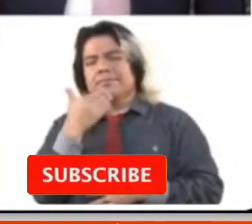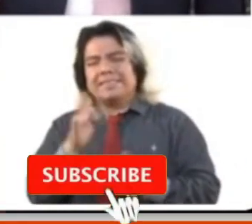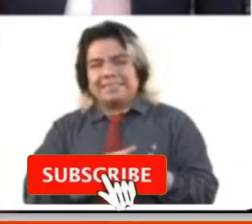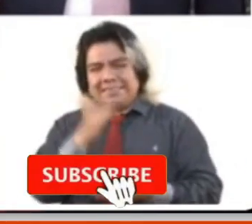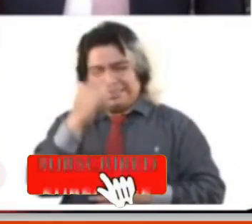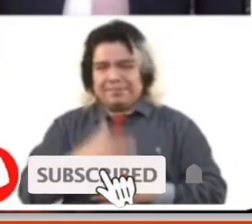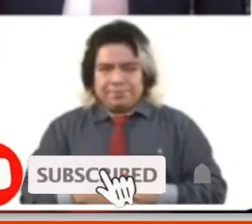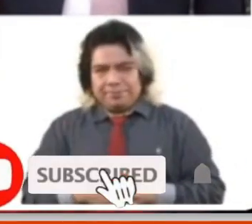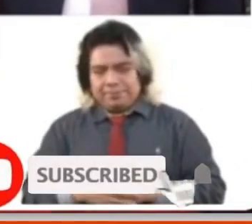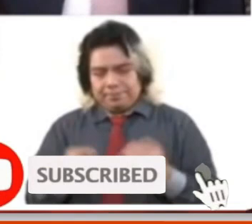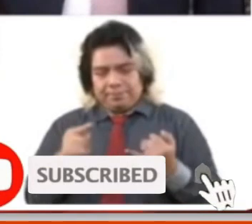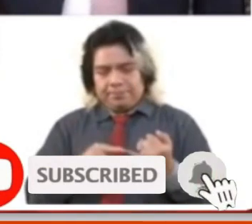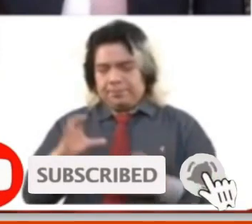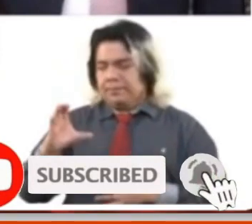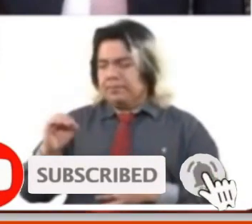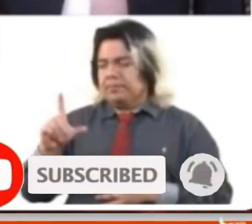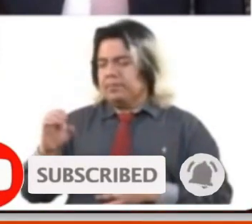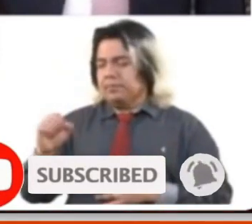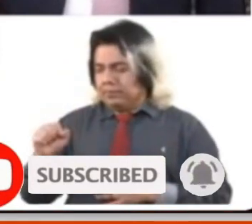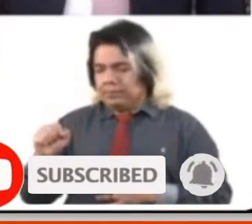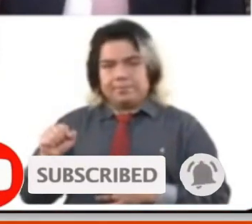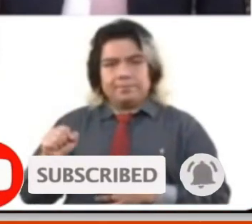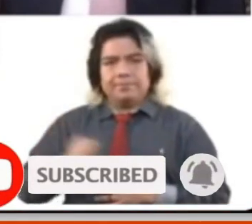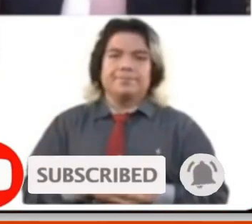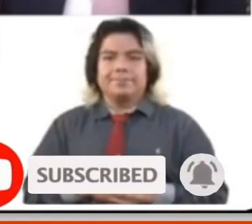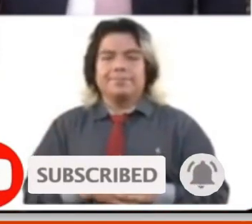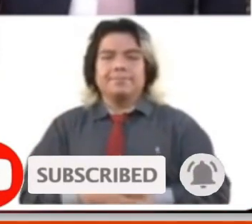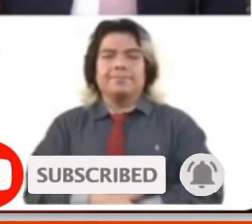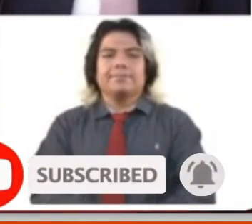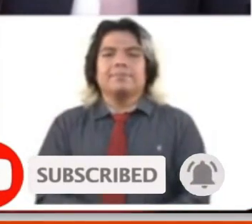Gracias. Última pregunta es de Carlos Navarro, del Heraldo.